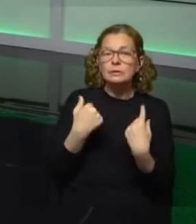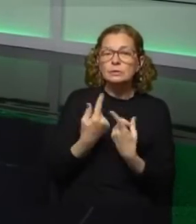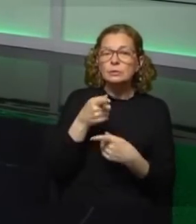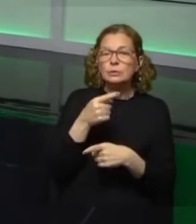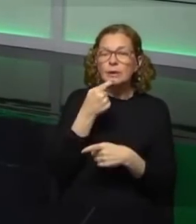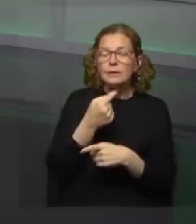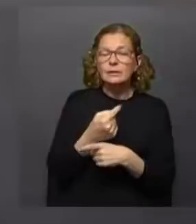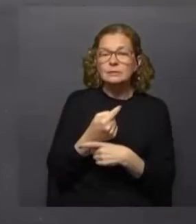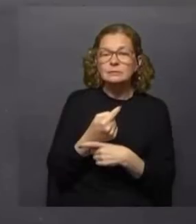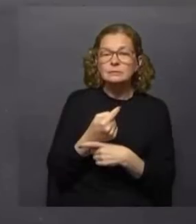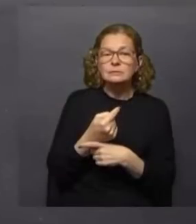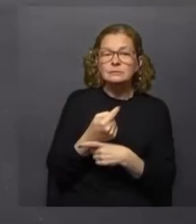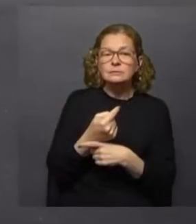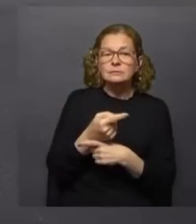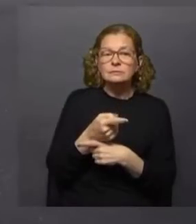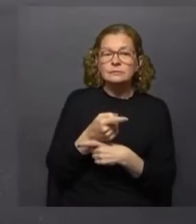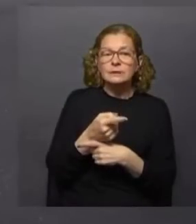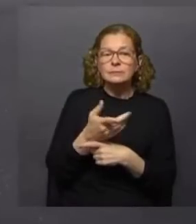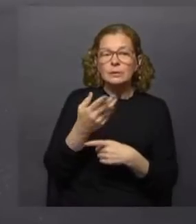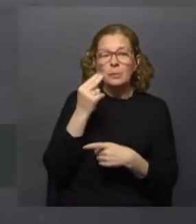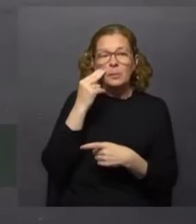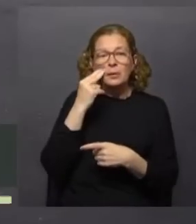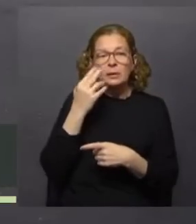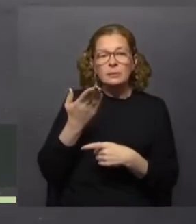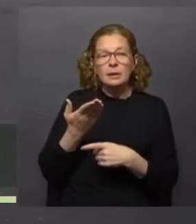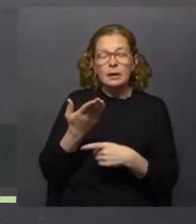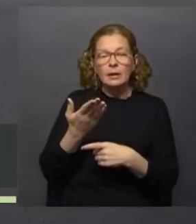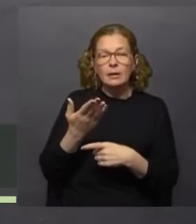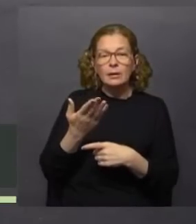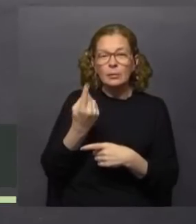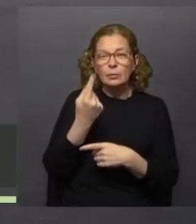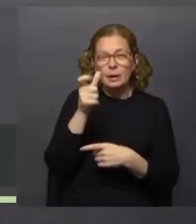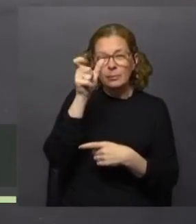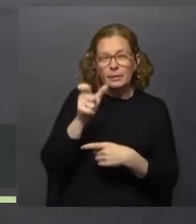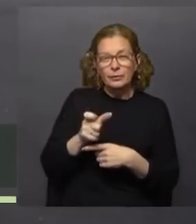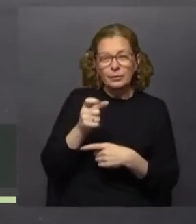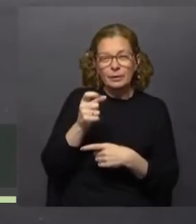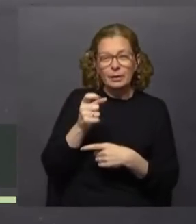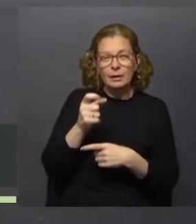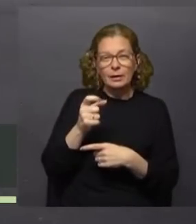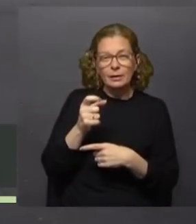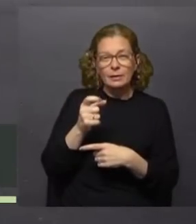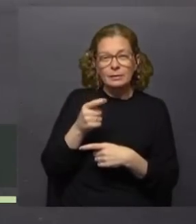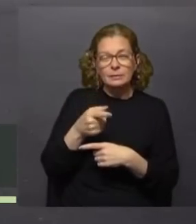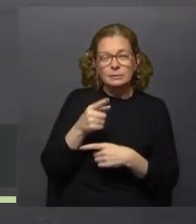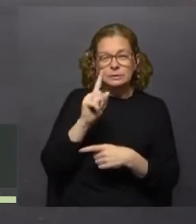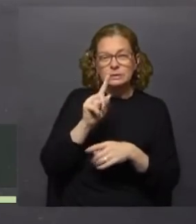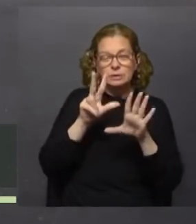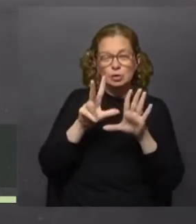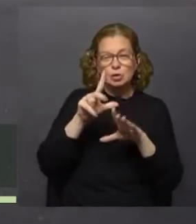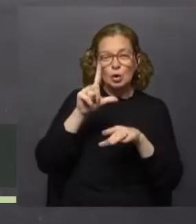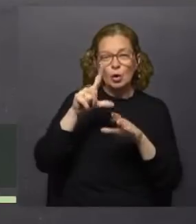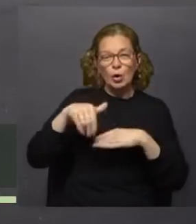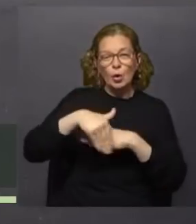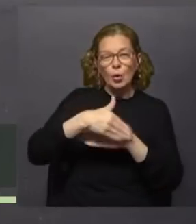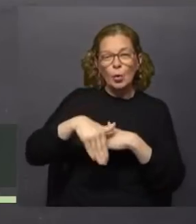como tú decís este debemos lamentar una una víctima este estamos en 18 de julio y